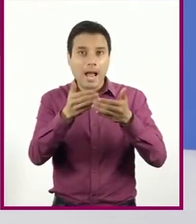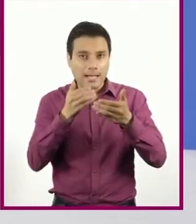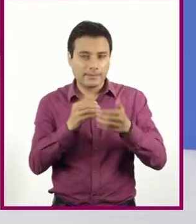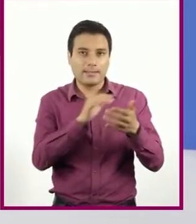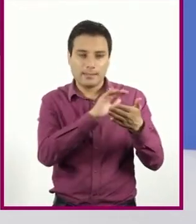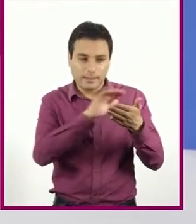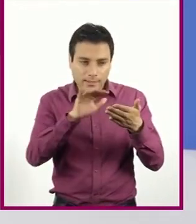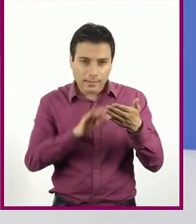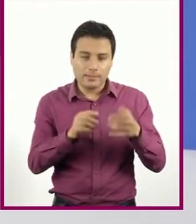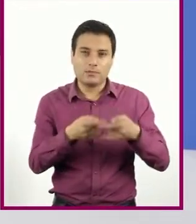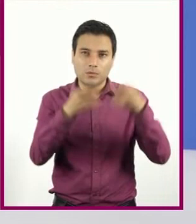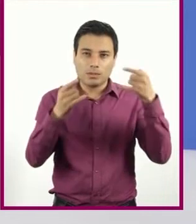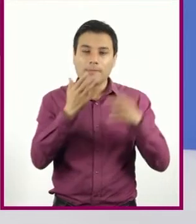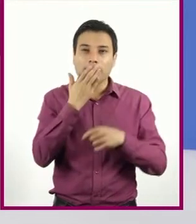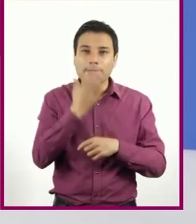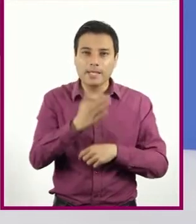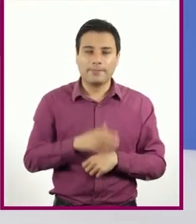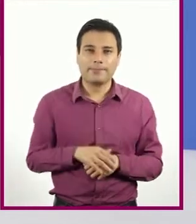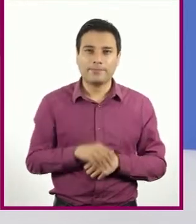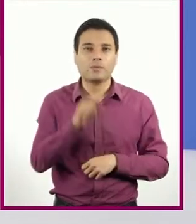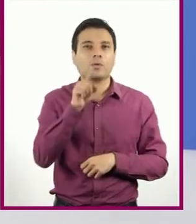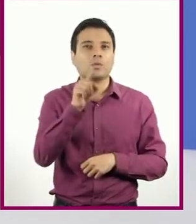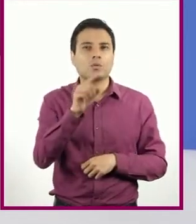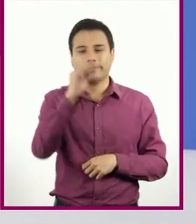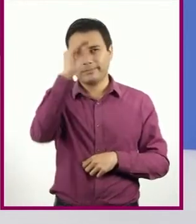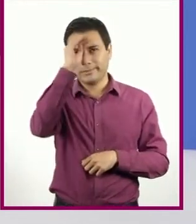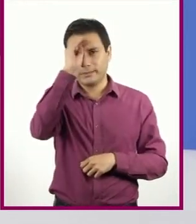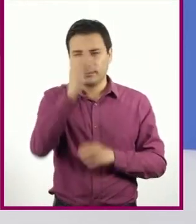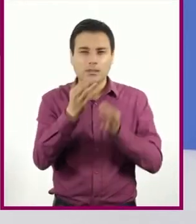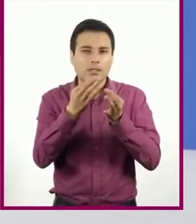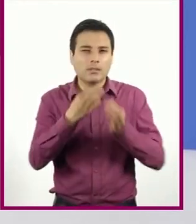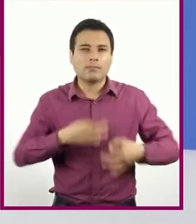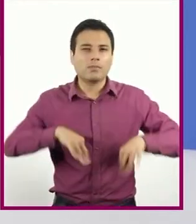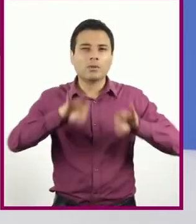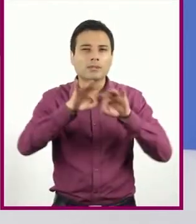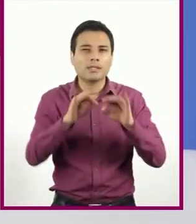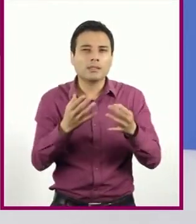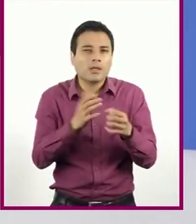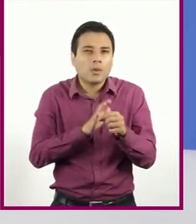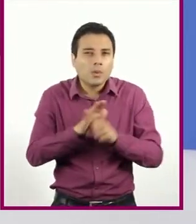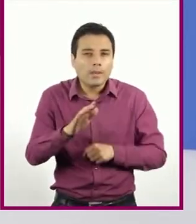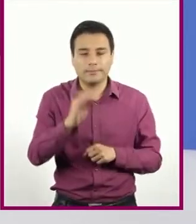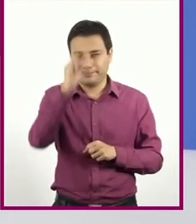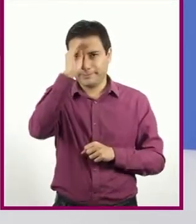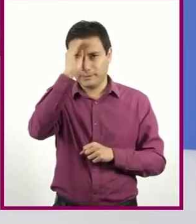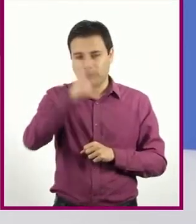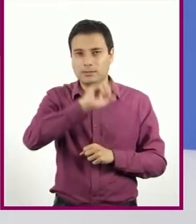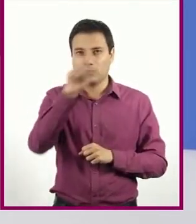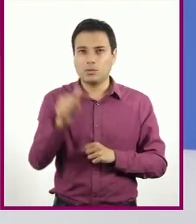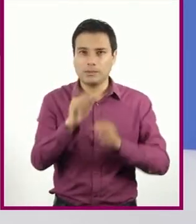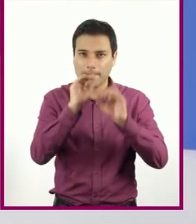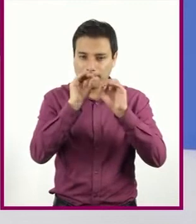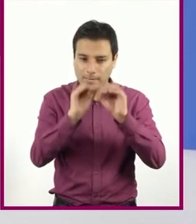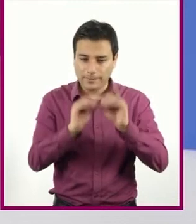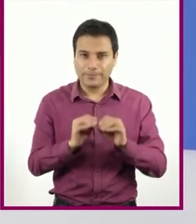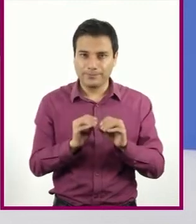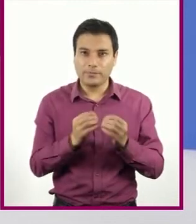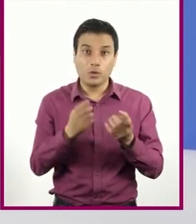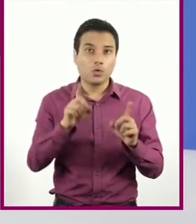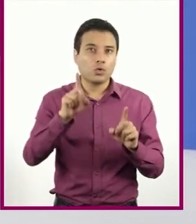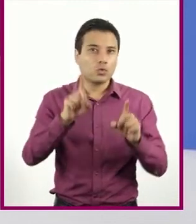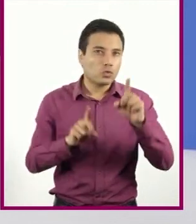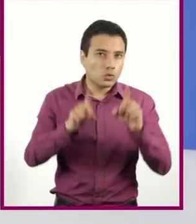hayamos identificado los momentos de acción más importantes. Y estos son los que muestran el conflicto, la duda,